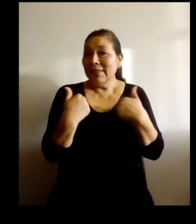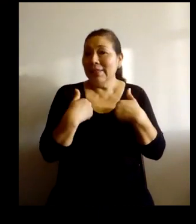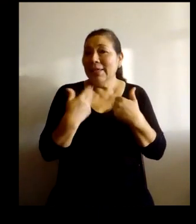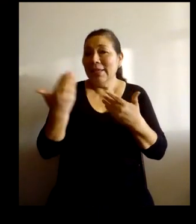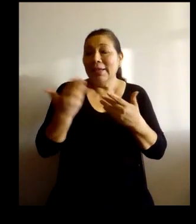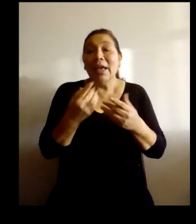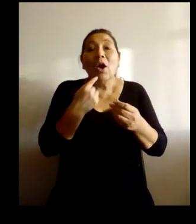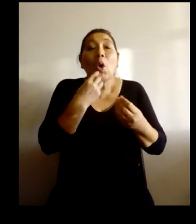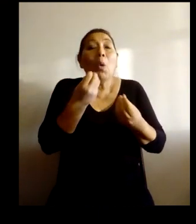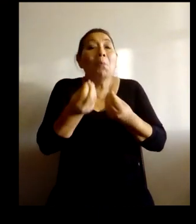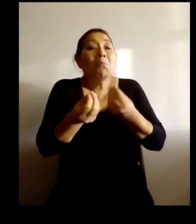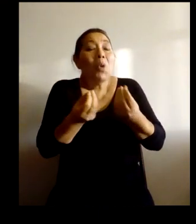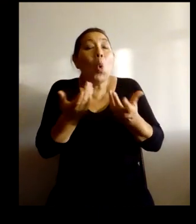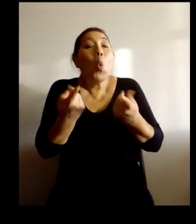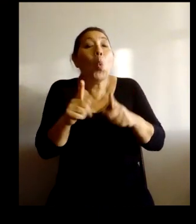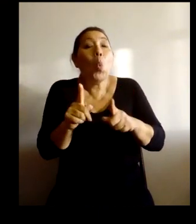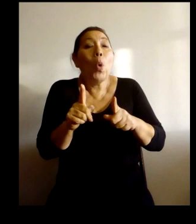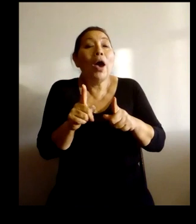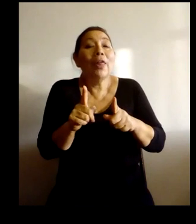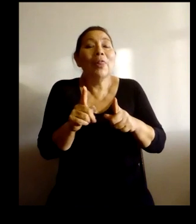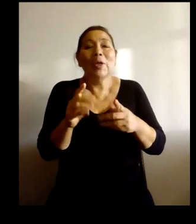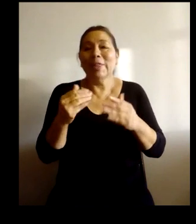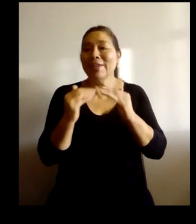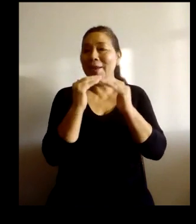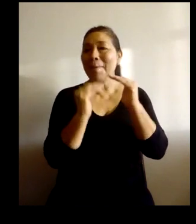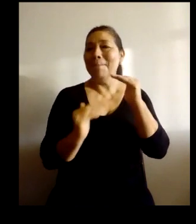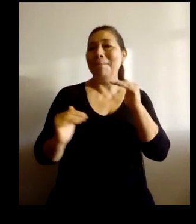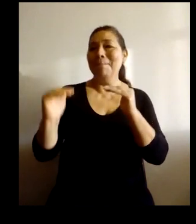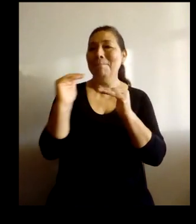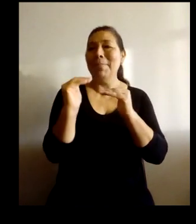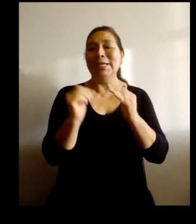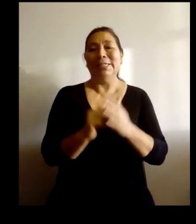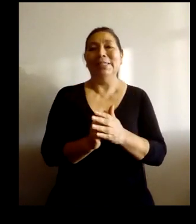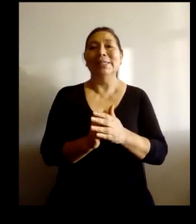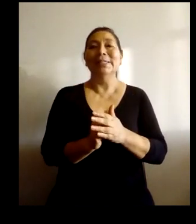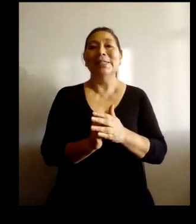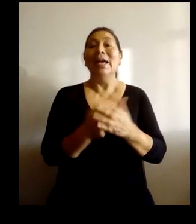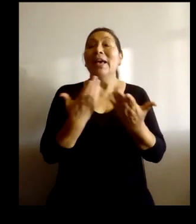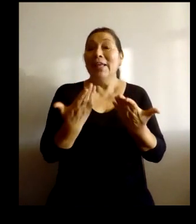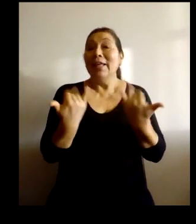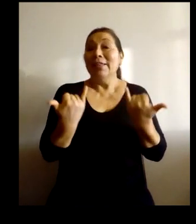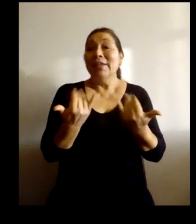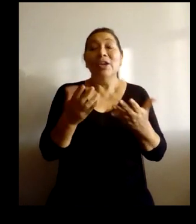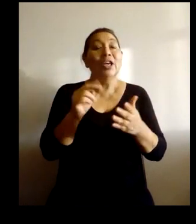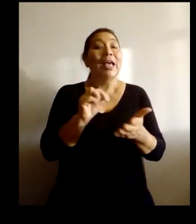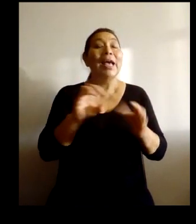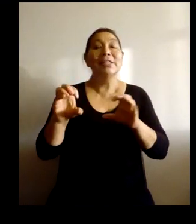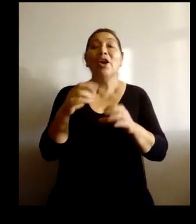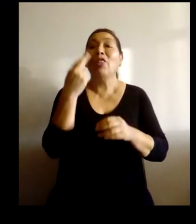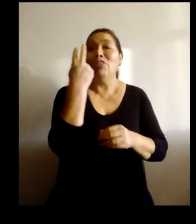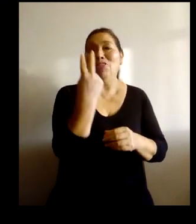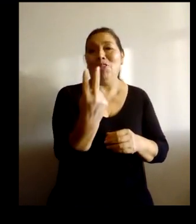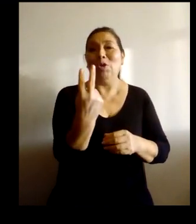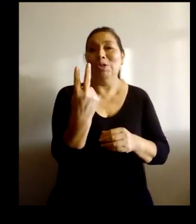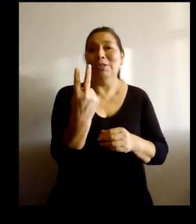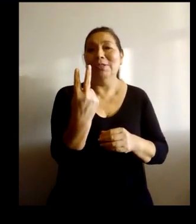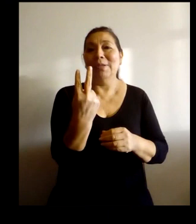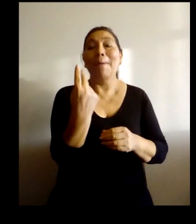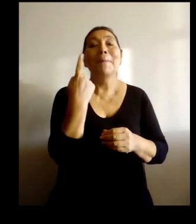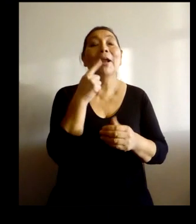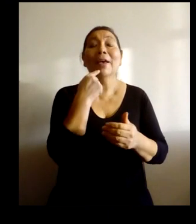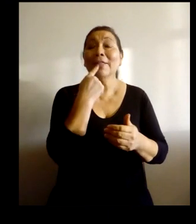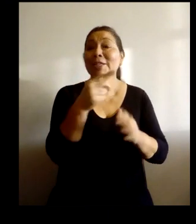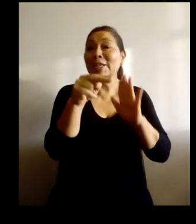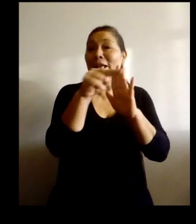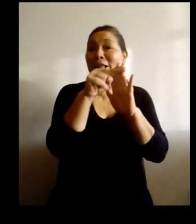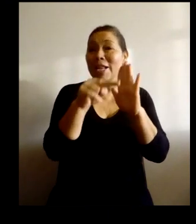persona que se atiende, de establecer, digamos, cuándo debe tocar un timbre, por ejemplo, cuando deje de escuchar. Entonces, se tienen que hacer 2, al ser subjetiva,